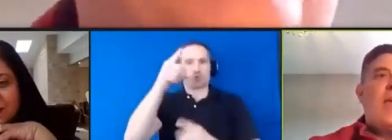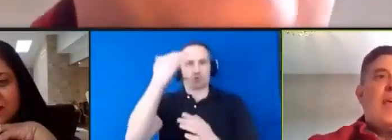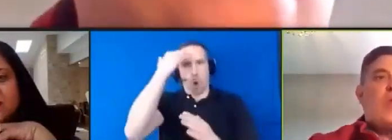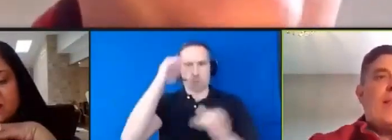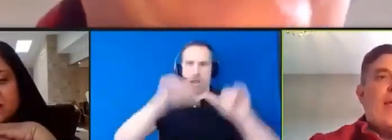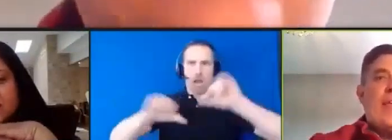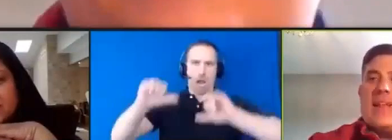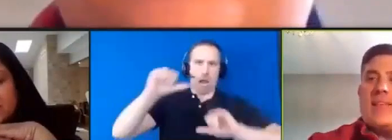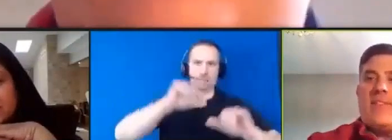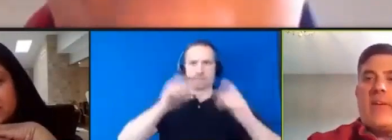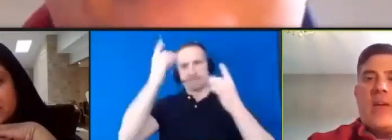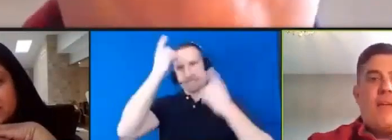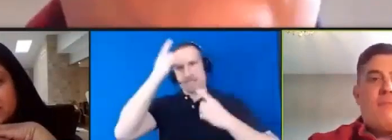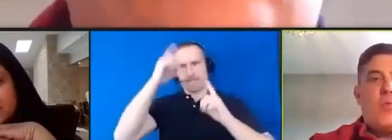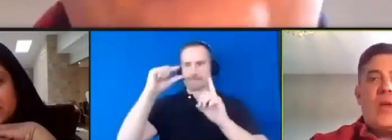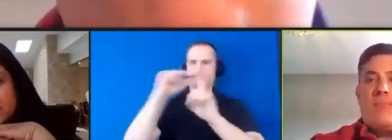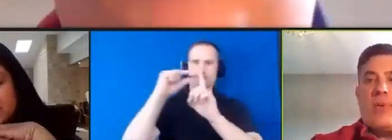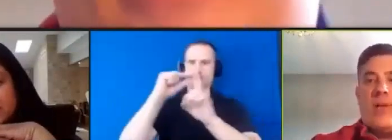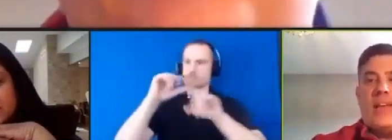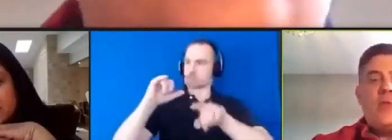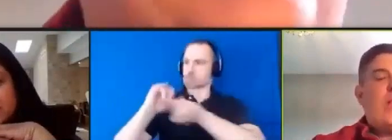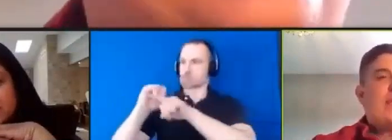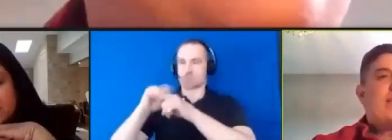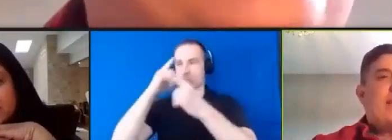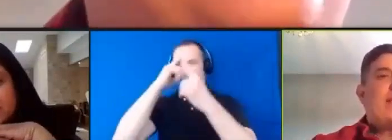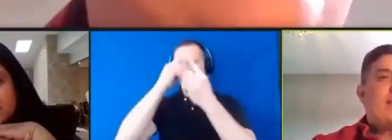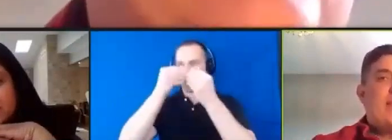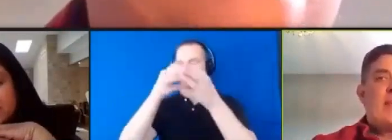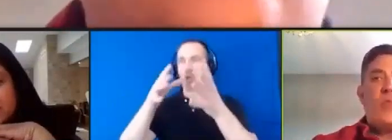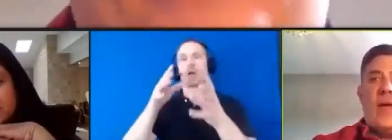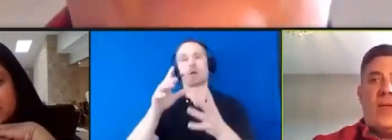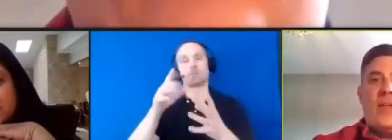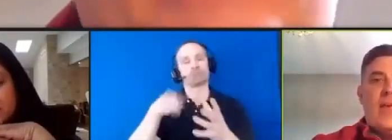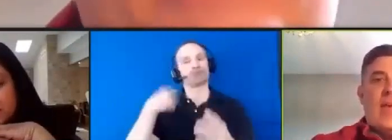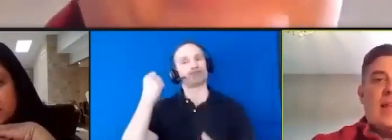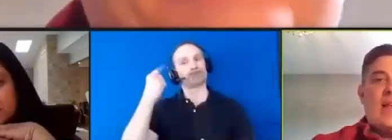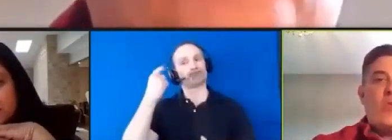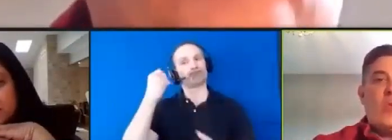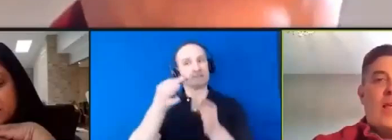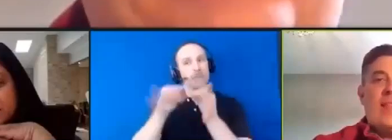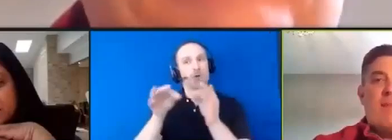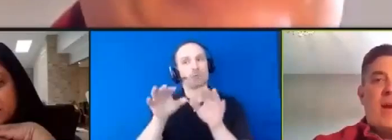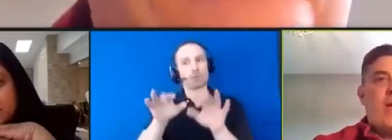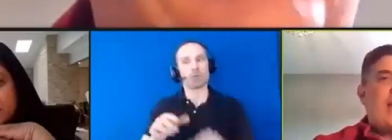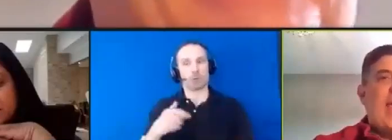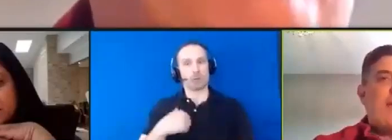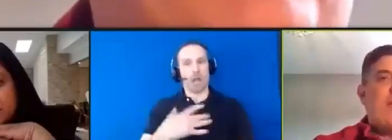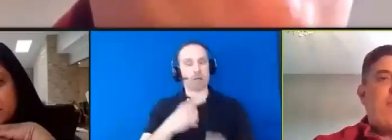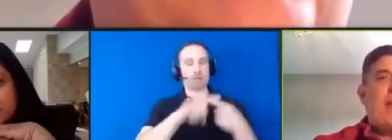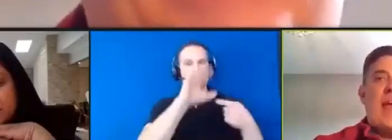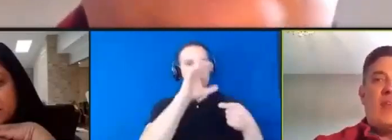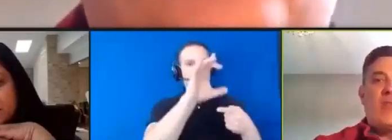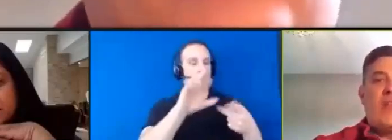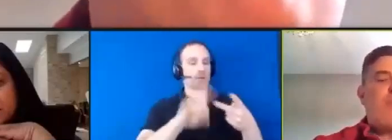están escritas de manera que pueden ser entendidas aunque no seas una persona de médico y cómo se